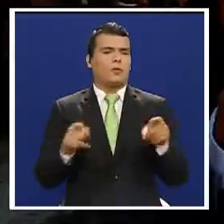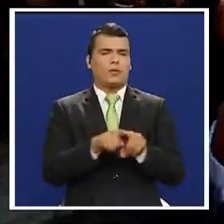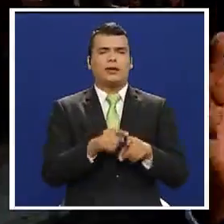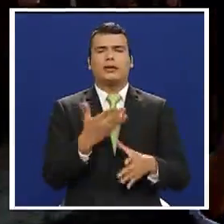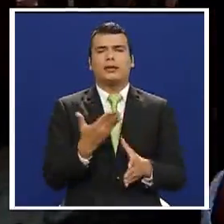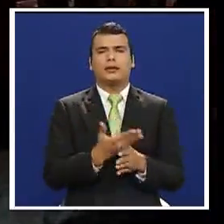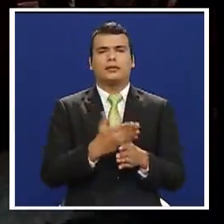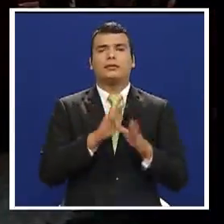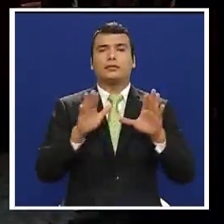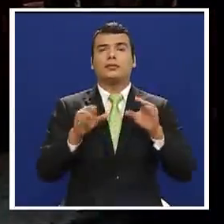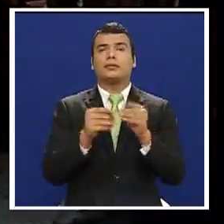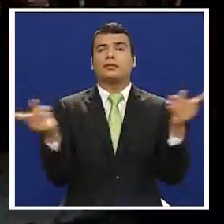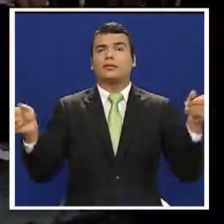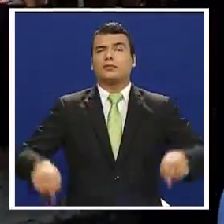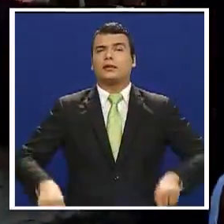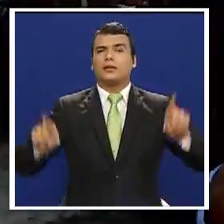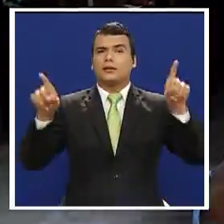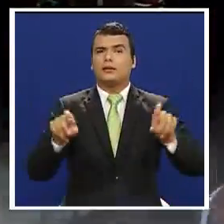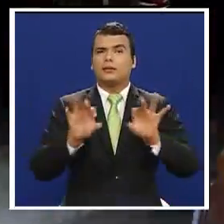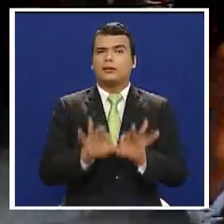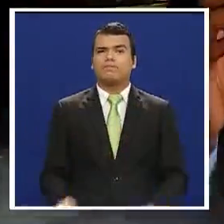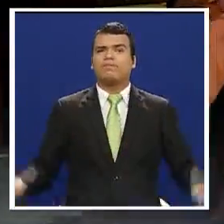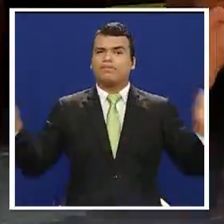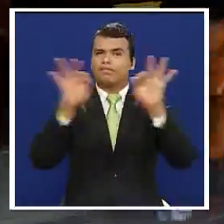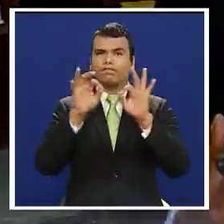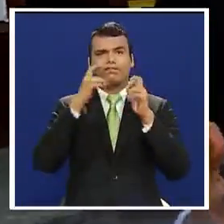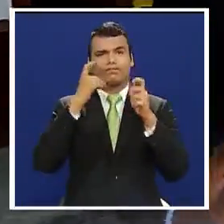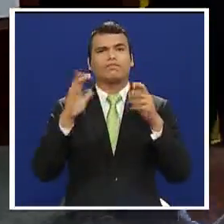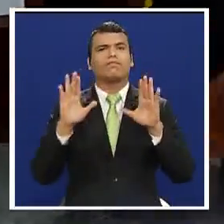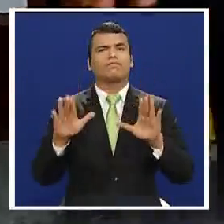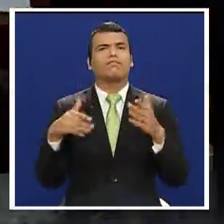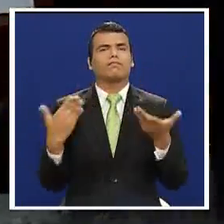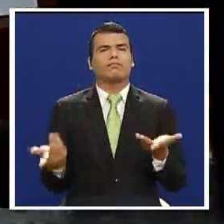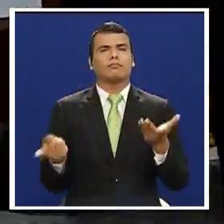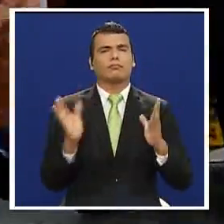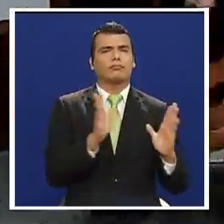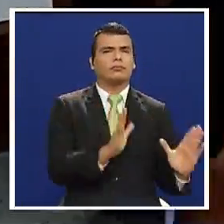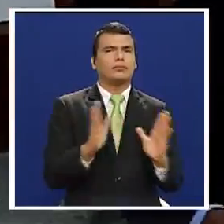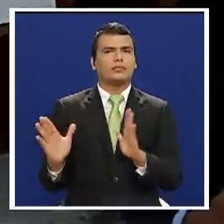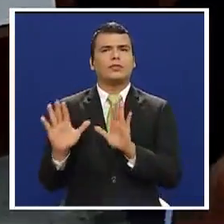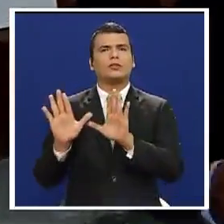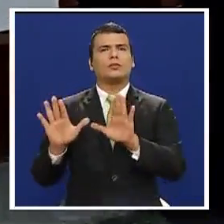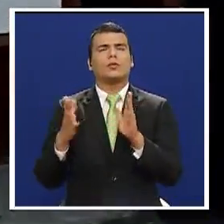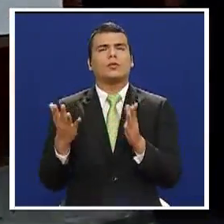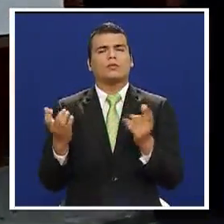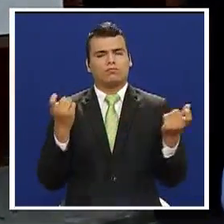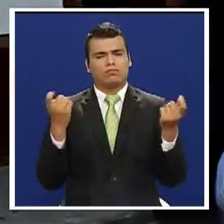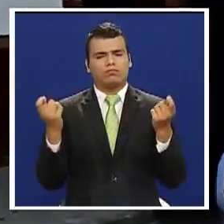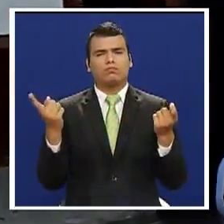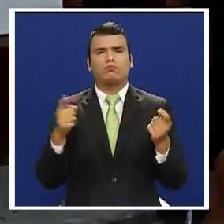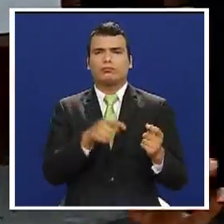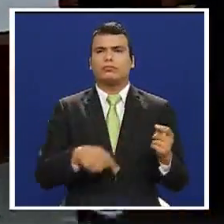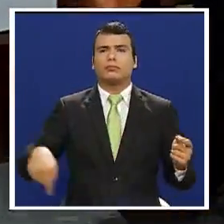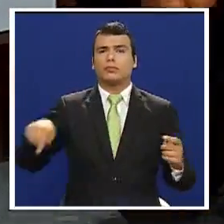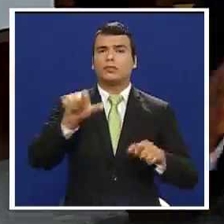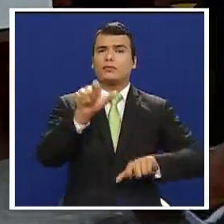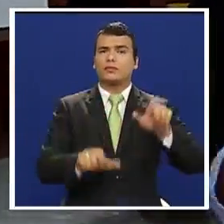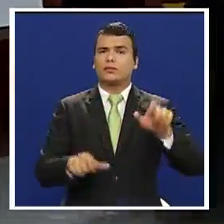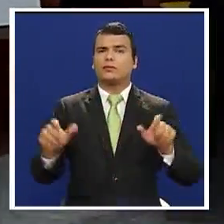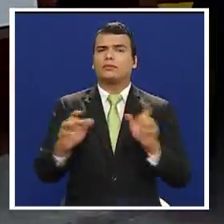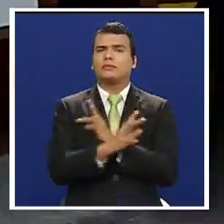localidad, los cuatrimotos o los mototaxis, como lo llaman aquí, que transportan hasta 3 personas.